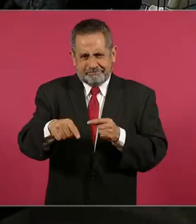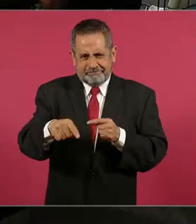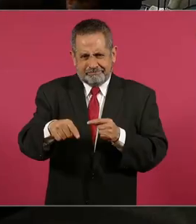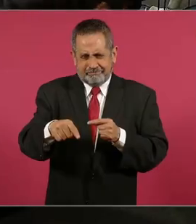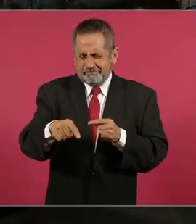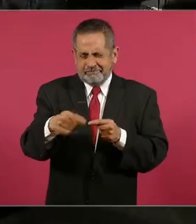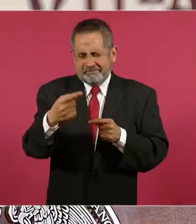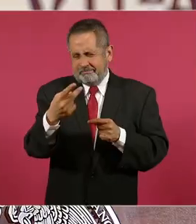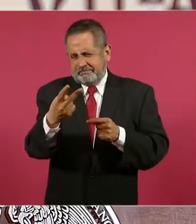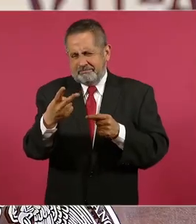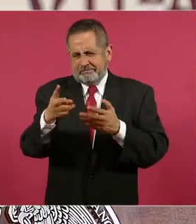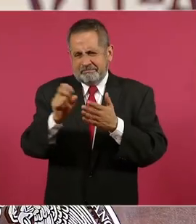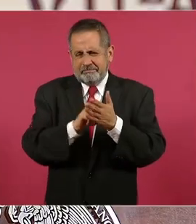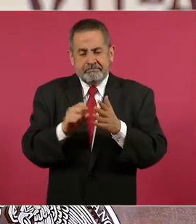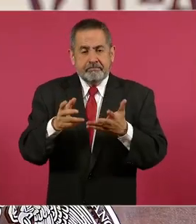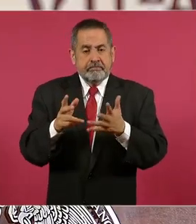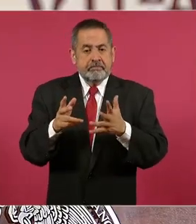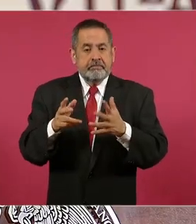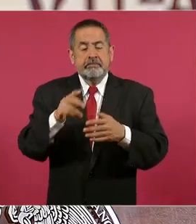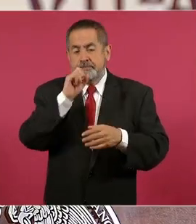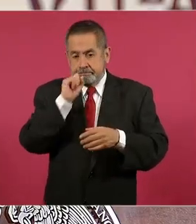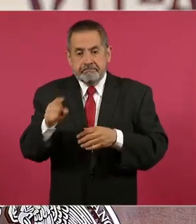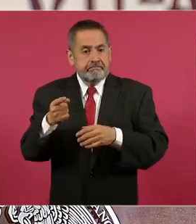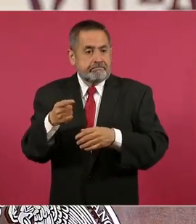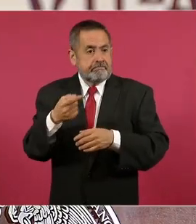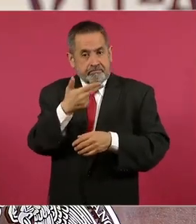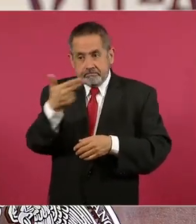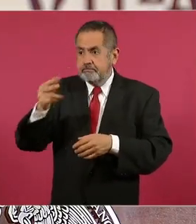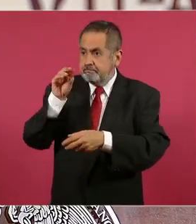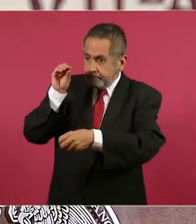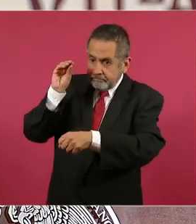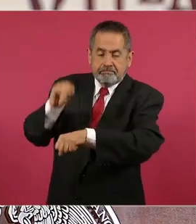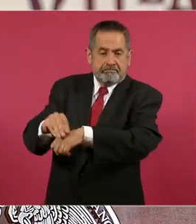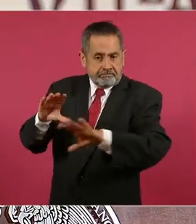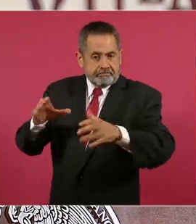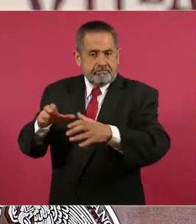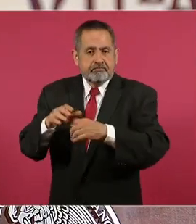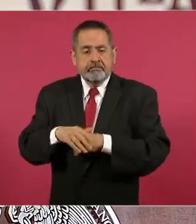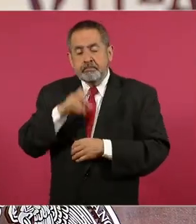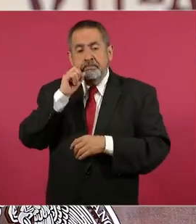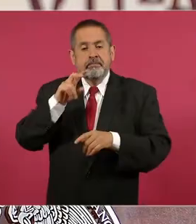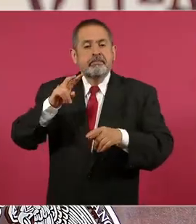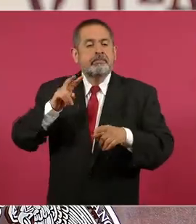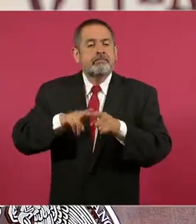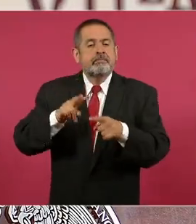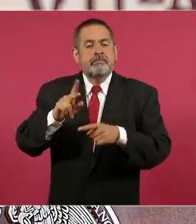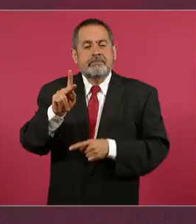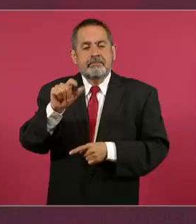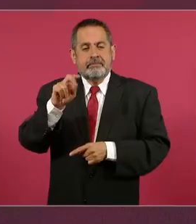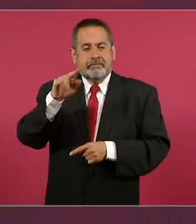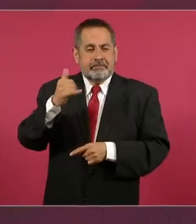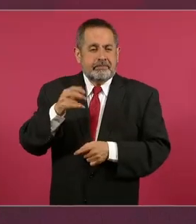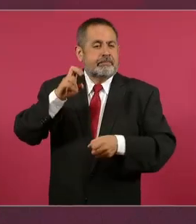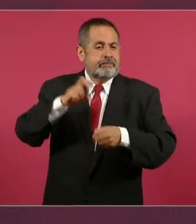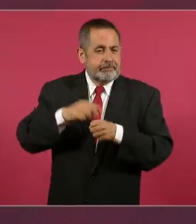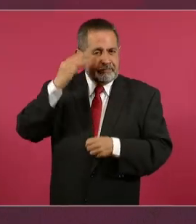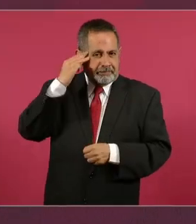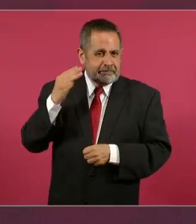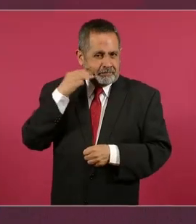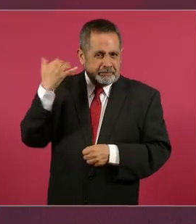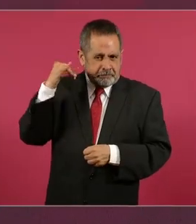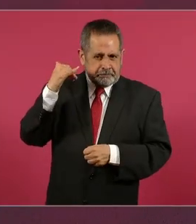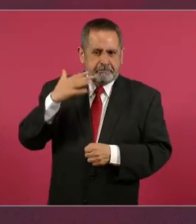en un par de meses. También el Parque de la Plancha en Mérida, Yucatán, es una de